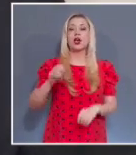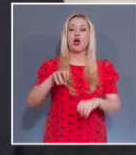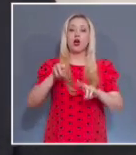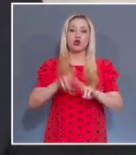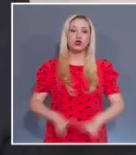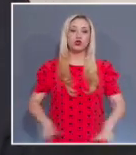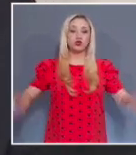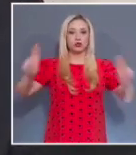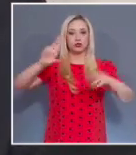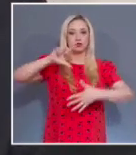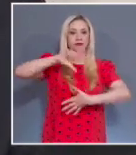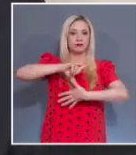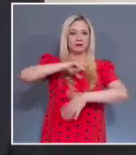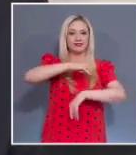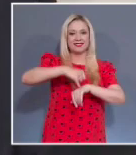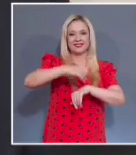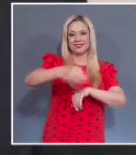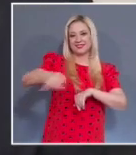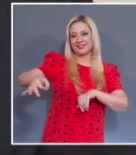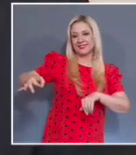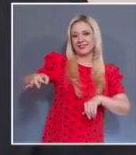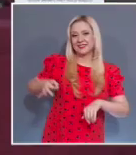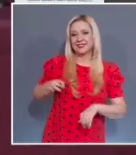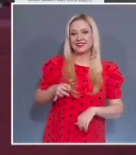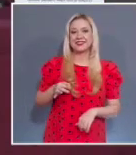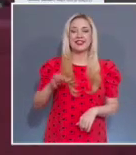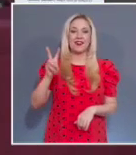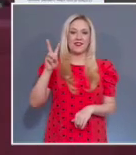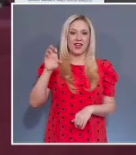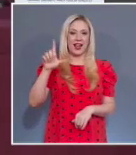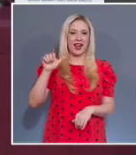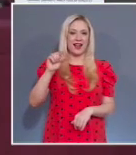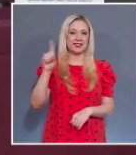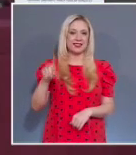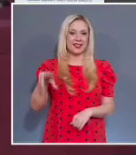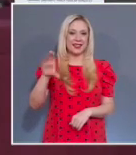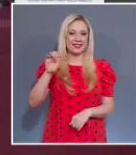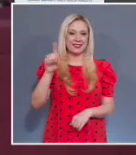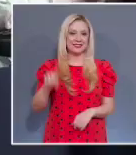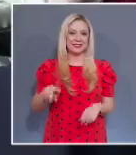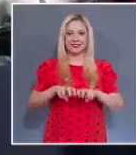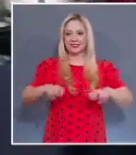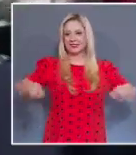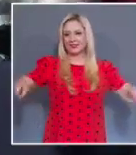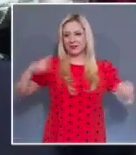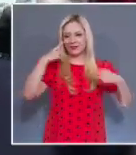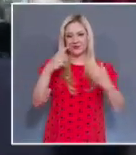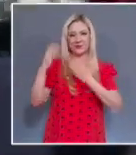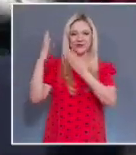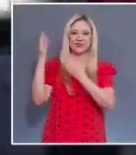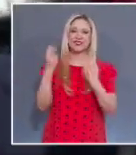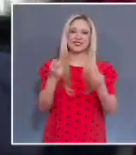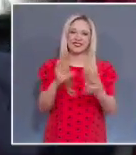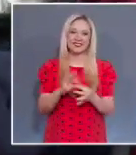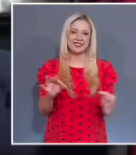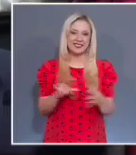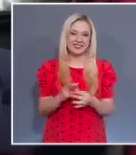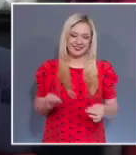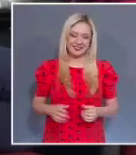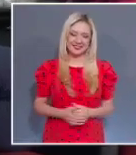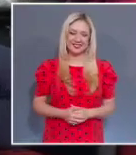y el Caribe, Elkin Velázquez. Para el canal del Poder Judicial de la Federación, Miguel Nila